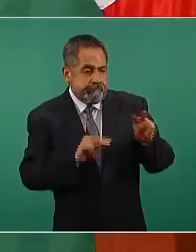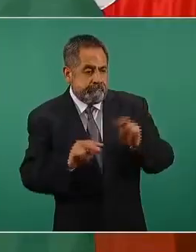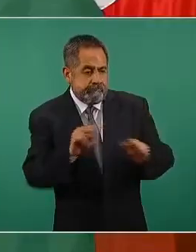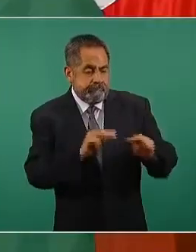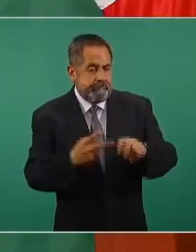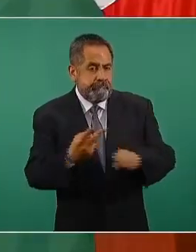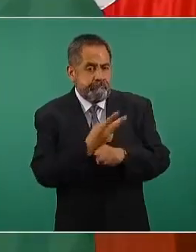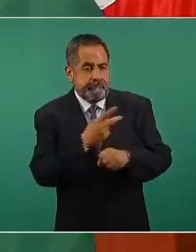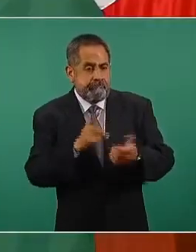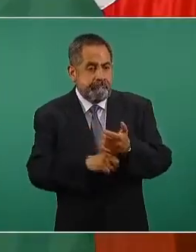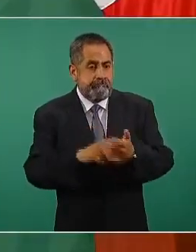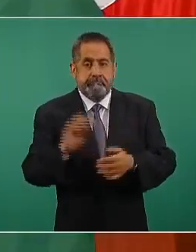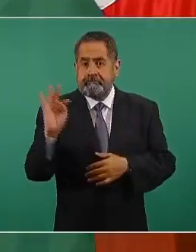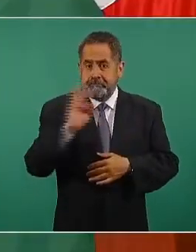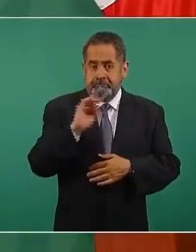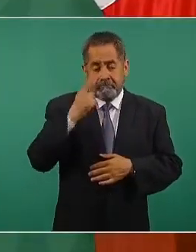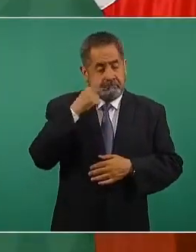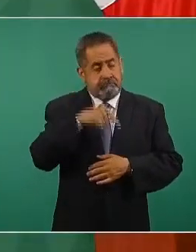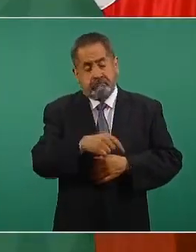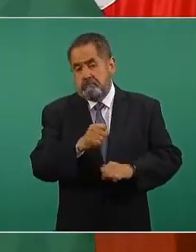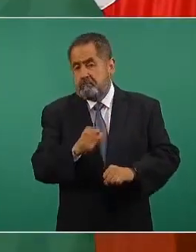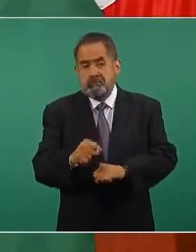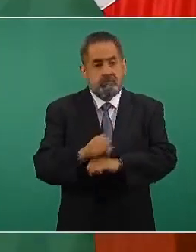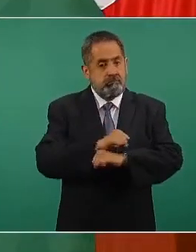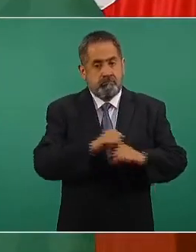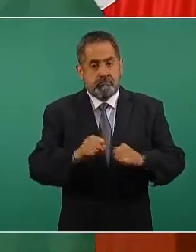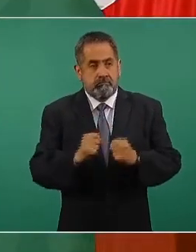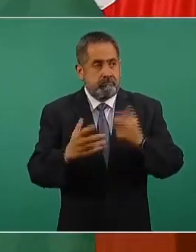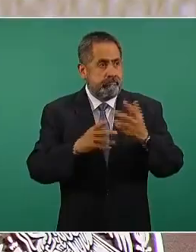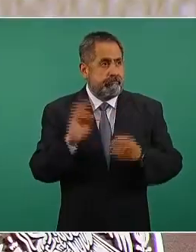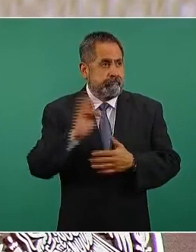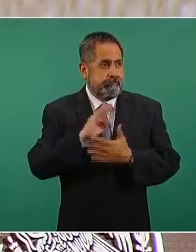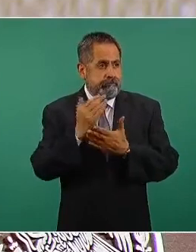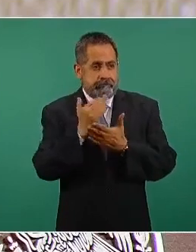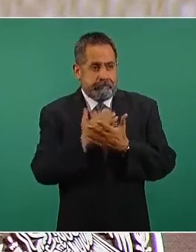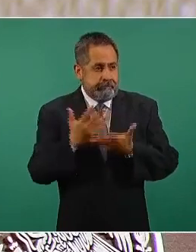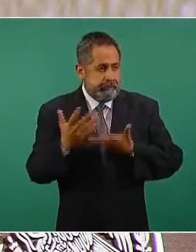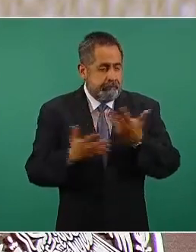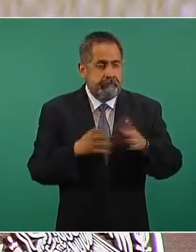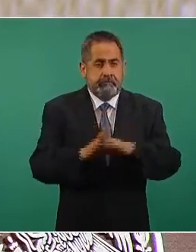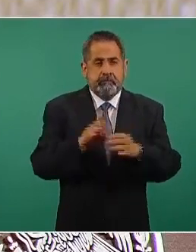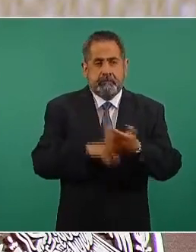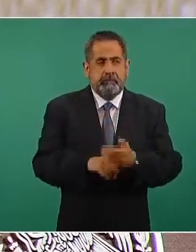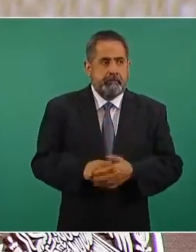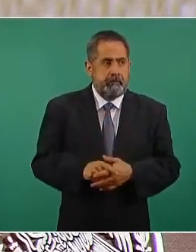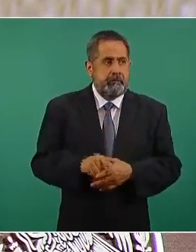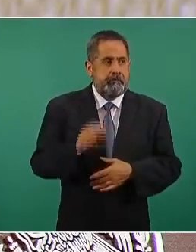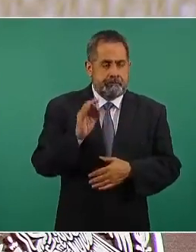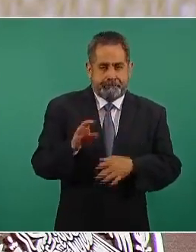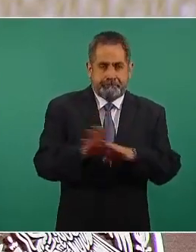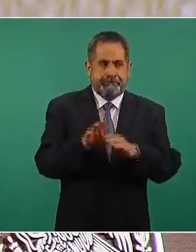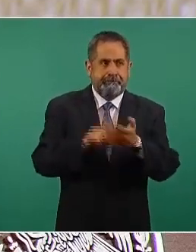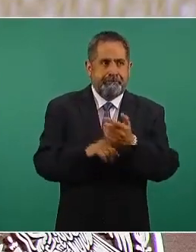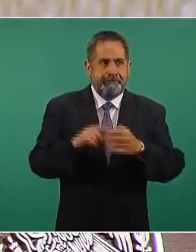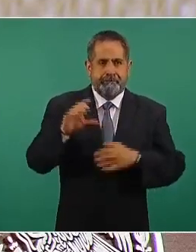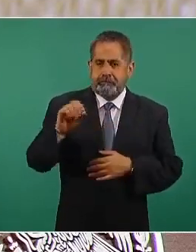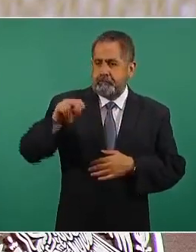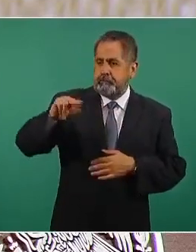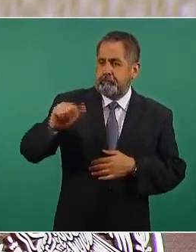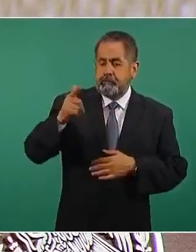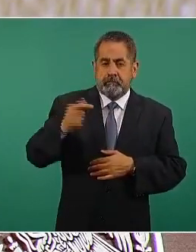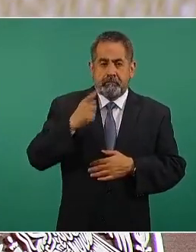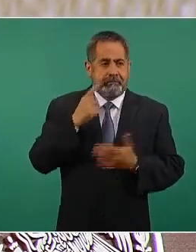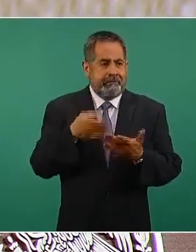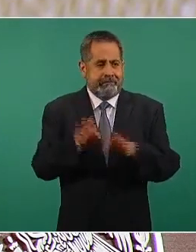permanente de la explosividad para descartar riesgos a la población. De manera preventiva, Conagua cerró